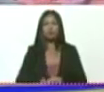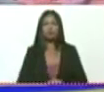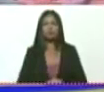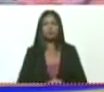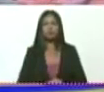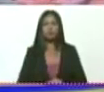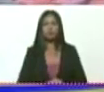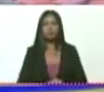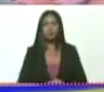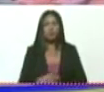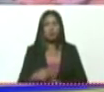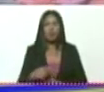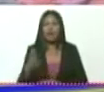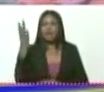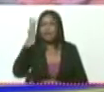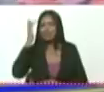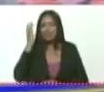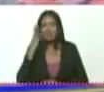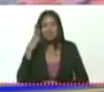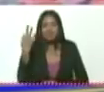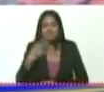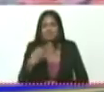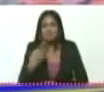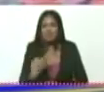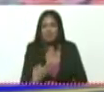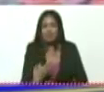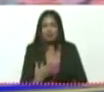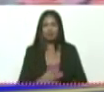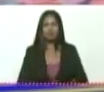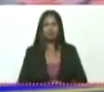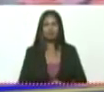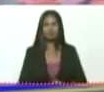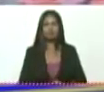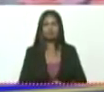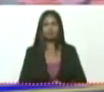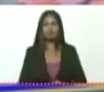que enterarse bien. Hemos